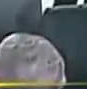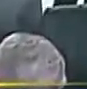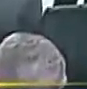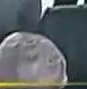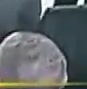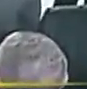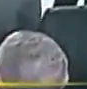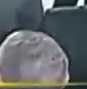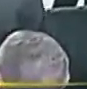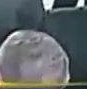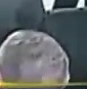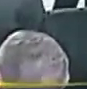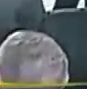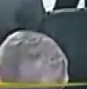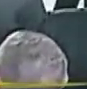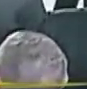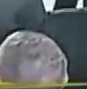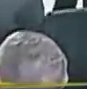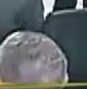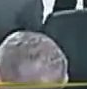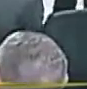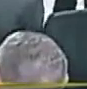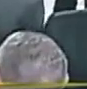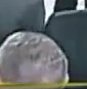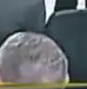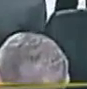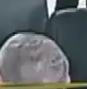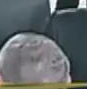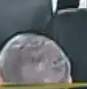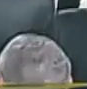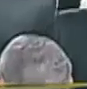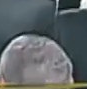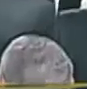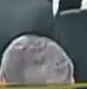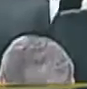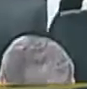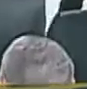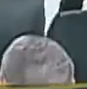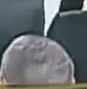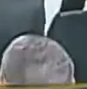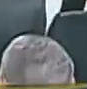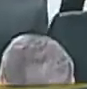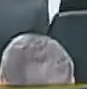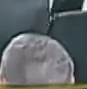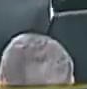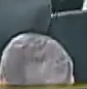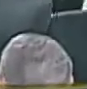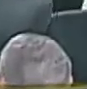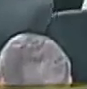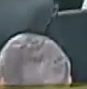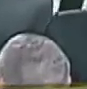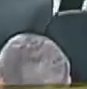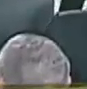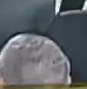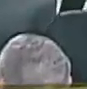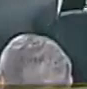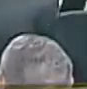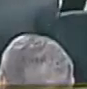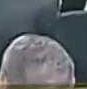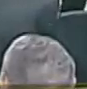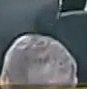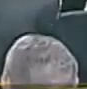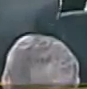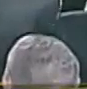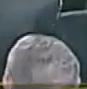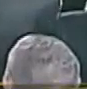vicepresidenta ejecutiva Delcy Rodríguez revisar junto a este Consejo Nacional de Economía Productiva. Además, pidió trabajar en